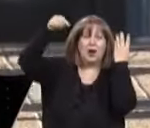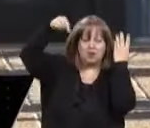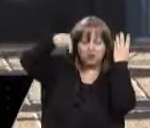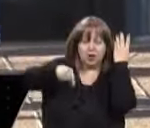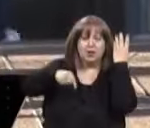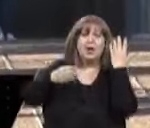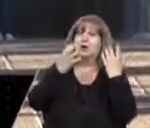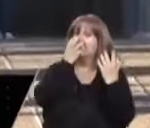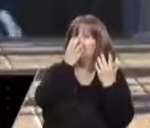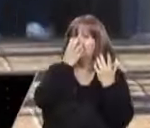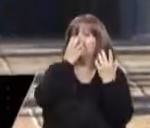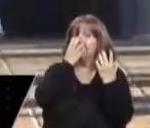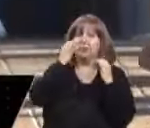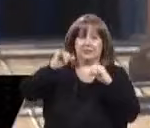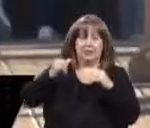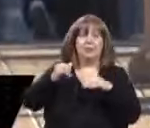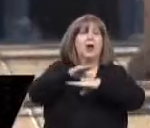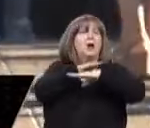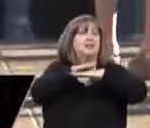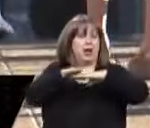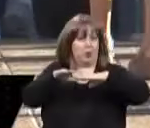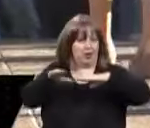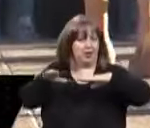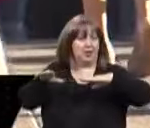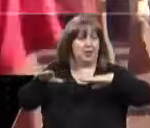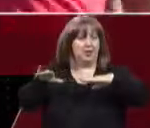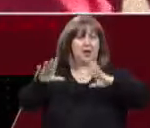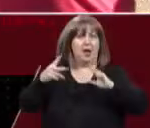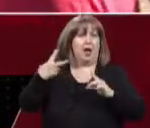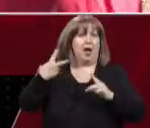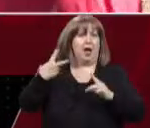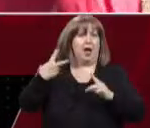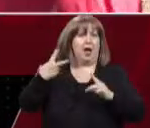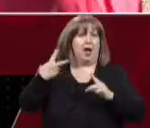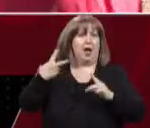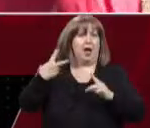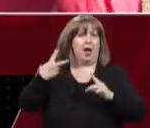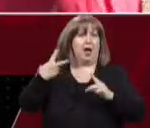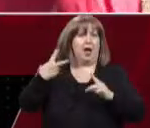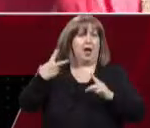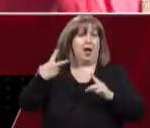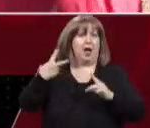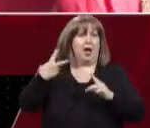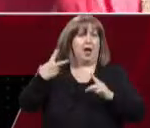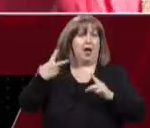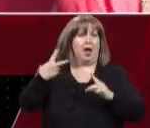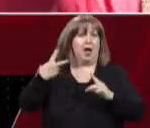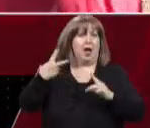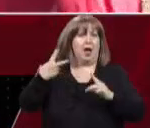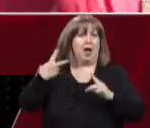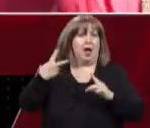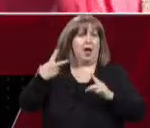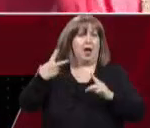asistencia respiratoria estable, sin intervención quirúrgica por el momento, y la verdad es que